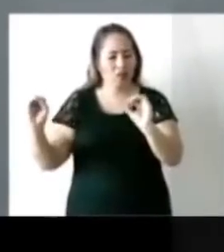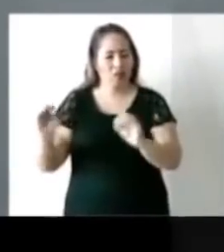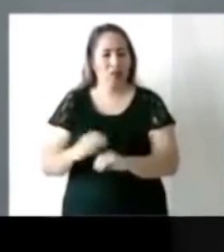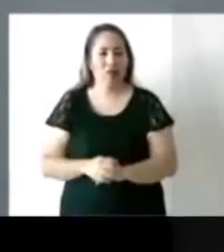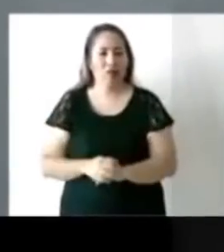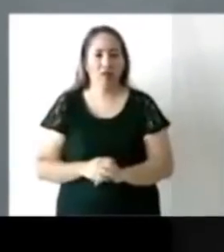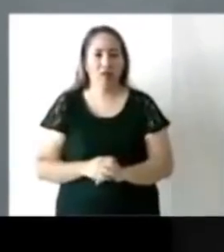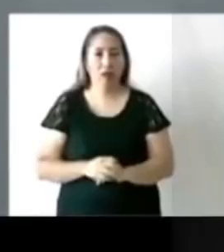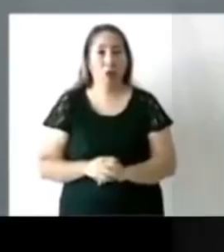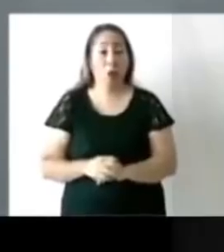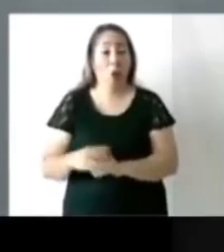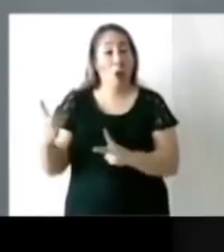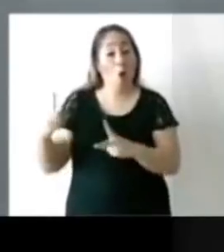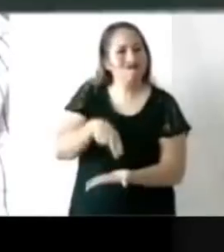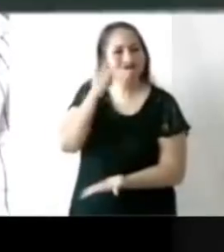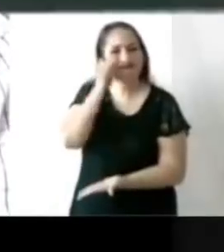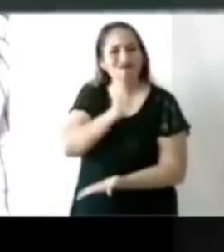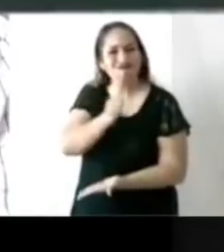combativos que sean.